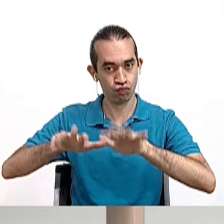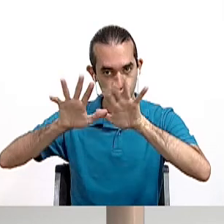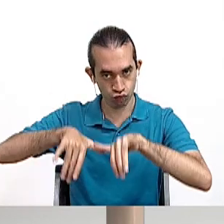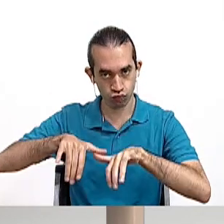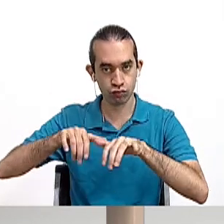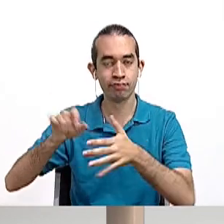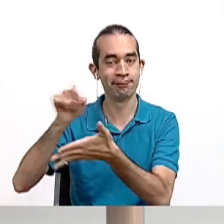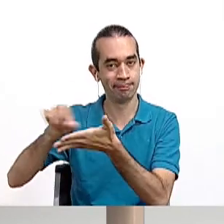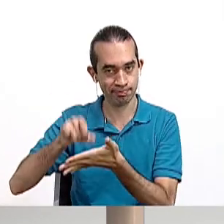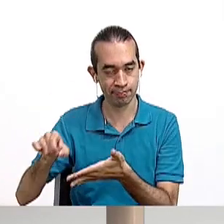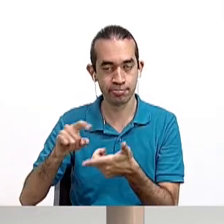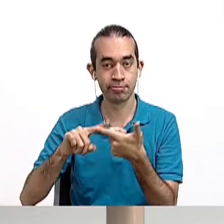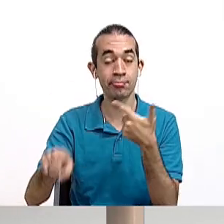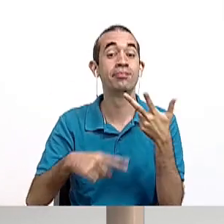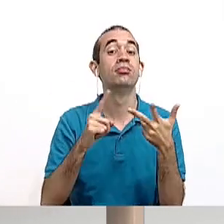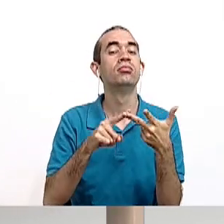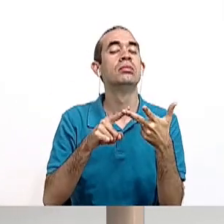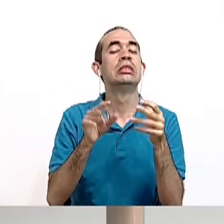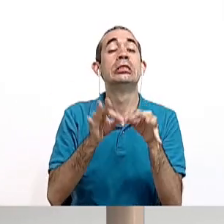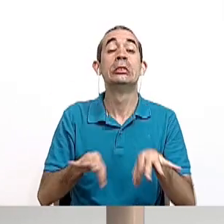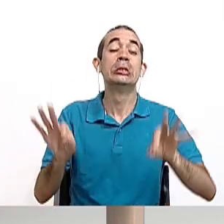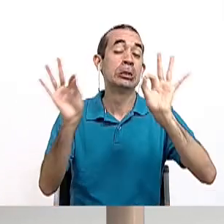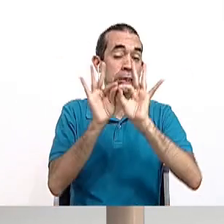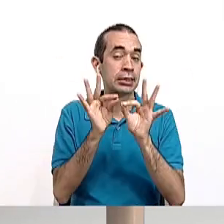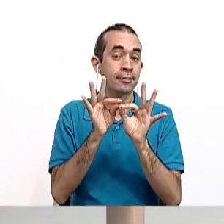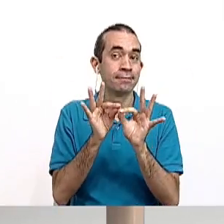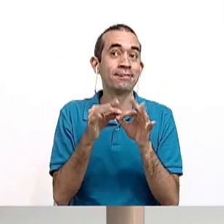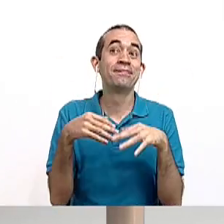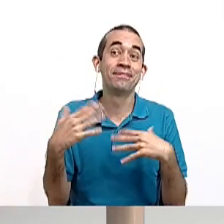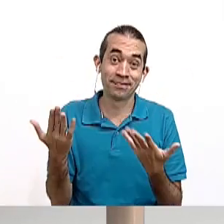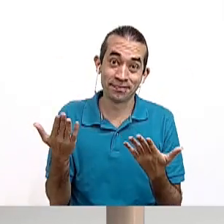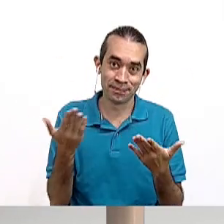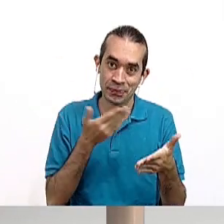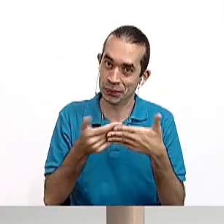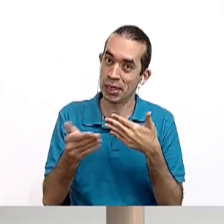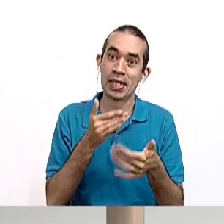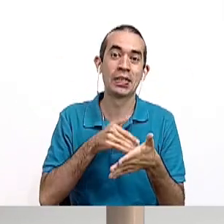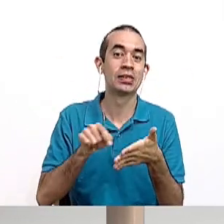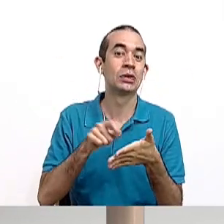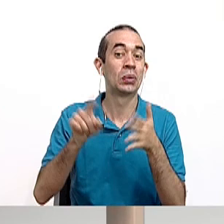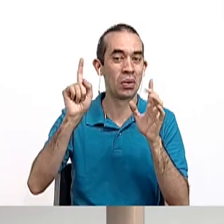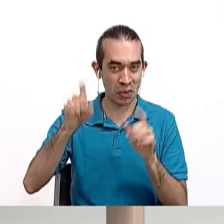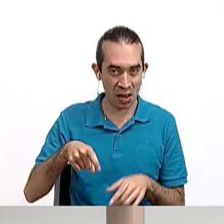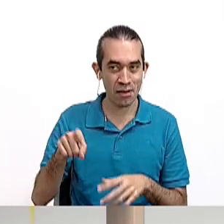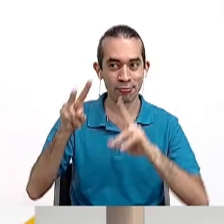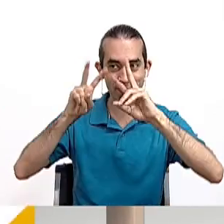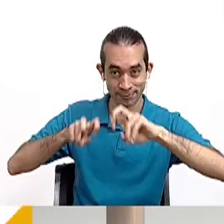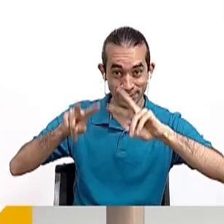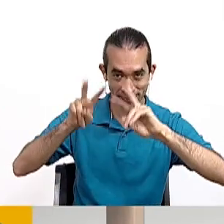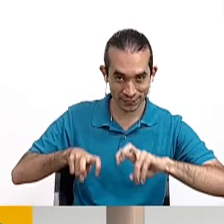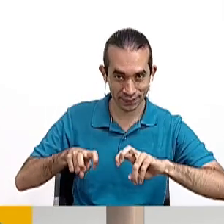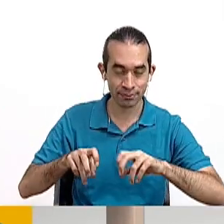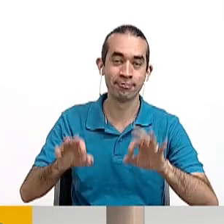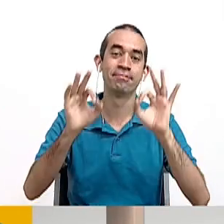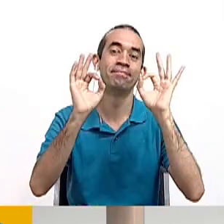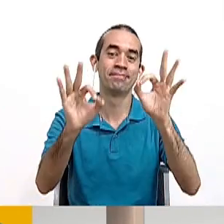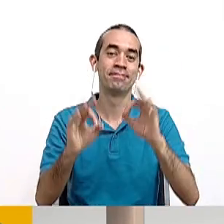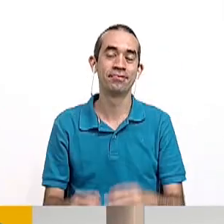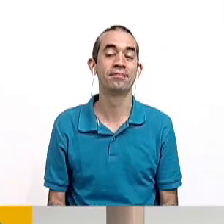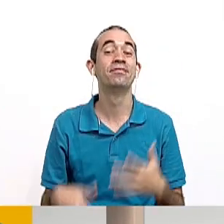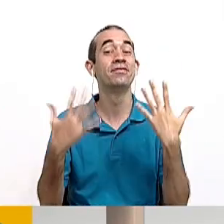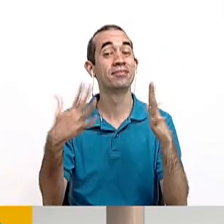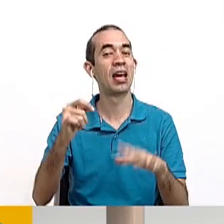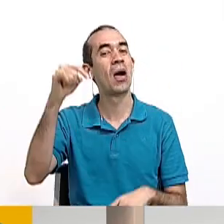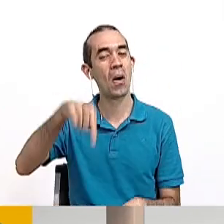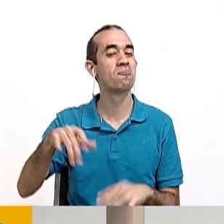por escrito, y lo más importante para cualquier escritor, la revisión. Bueno, chicos, esto ha sido